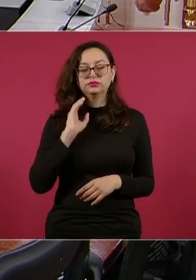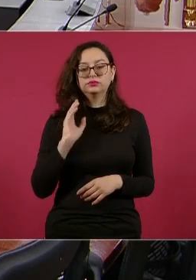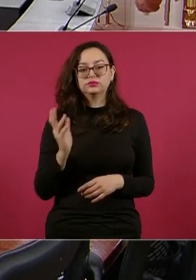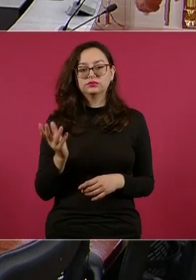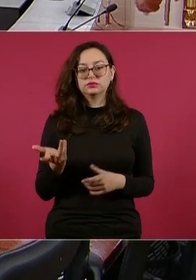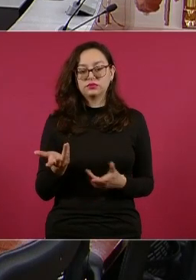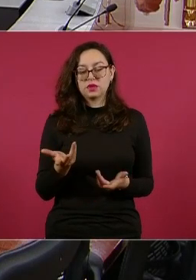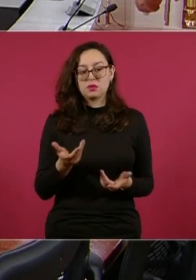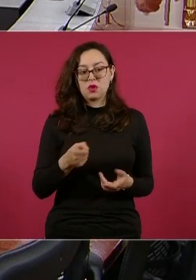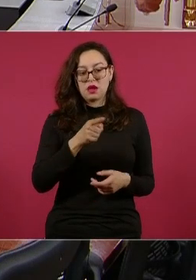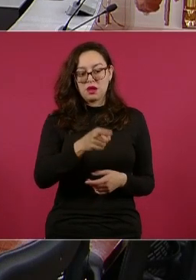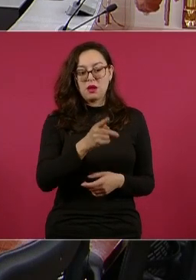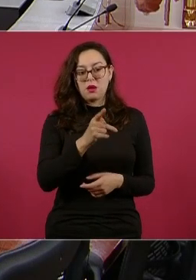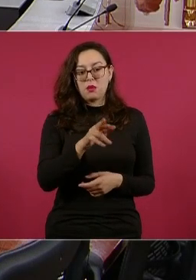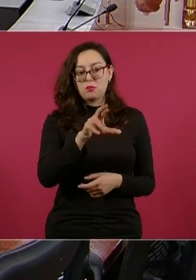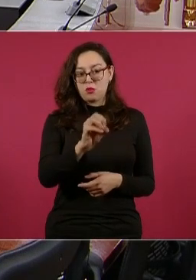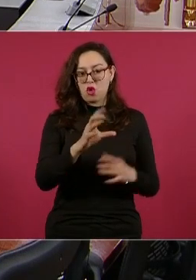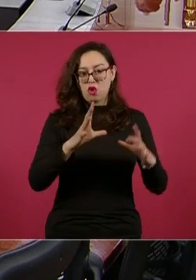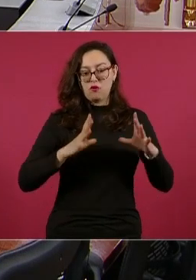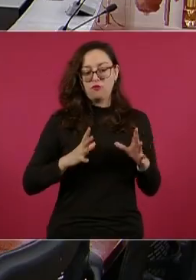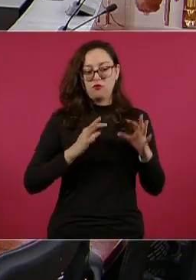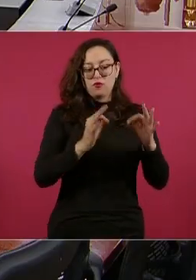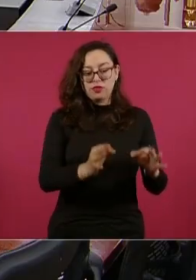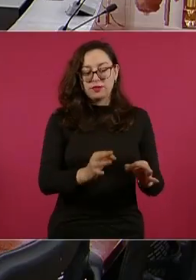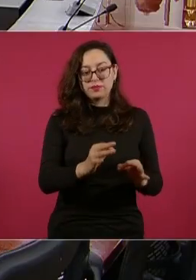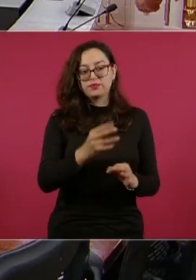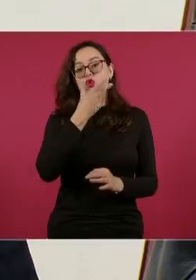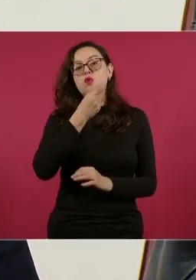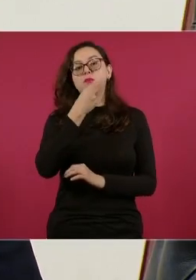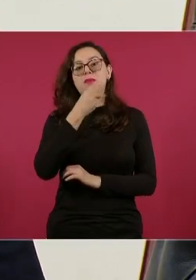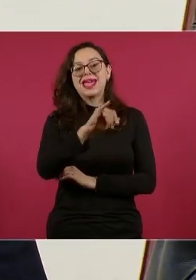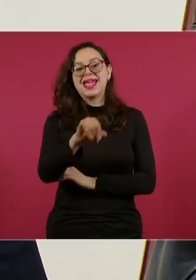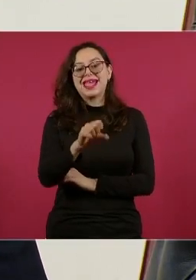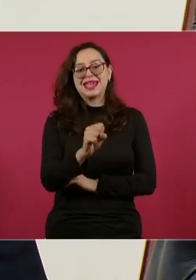del PRO, Jesús Maldonado, estuvo en mi casa,